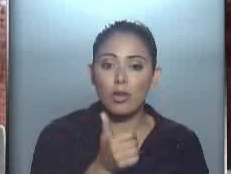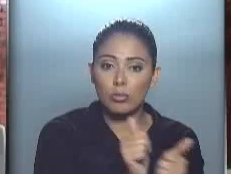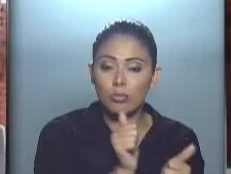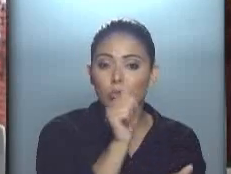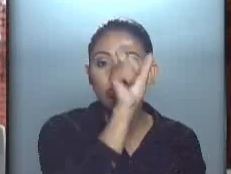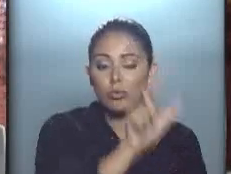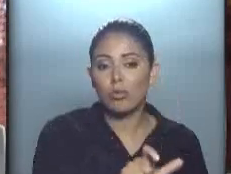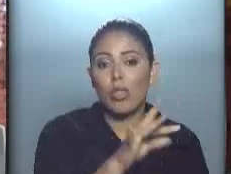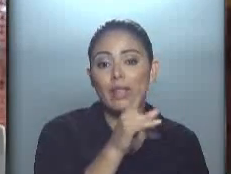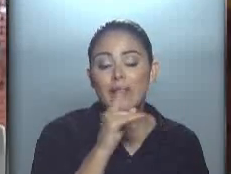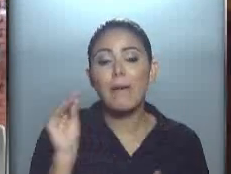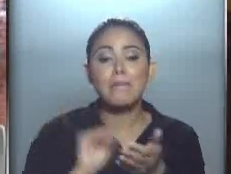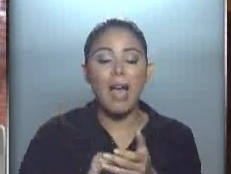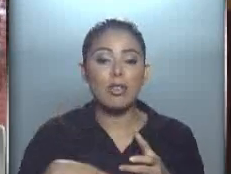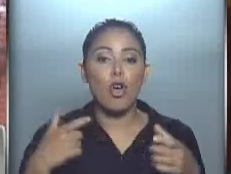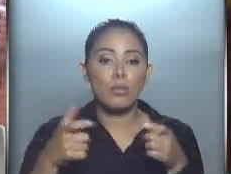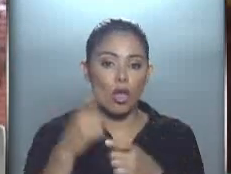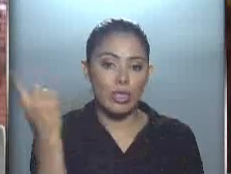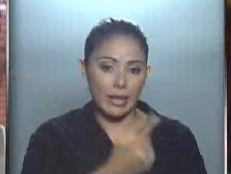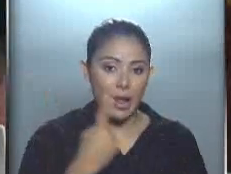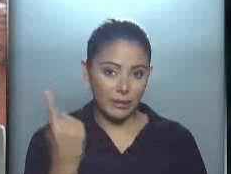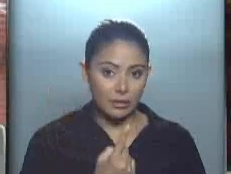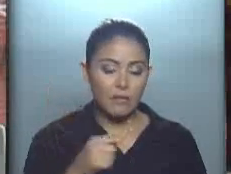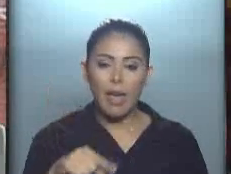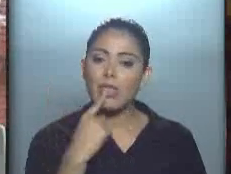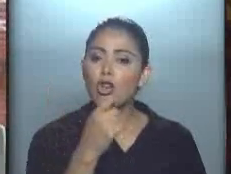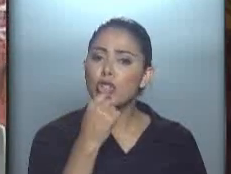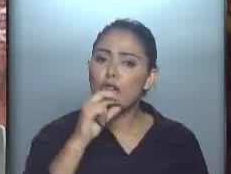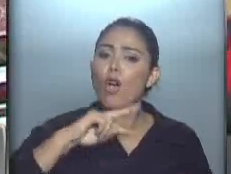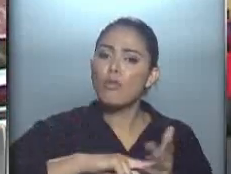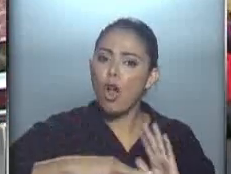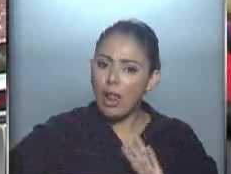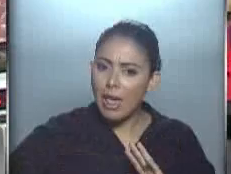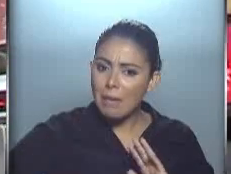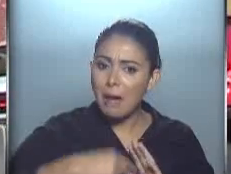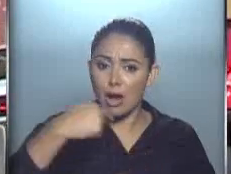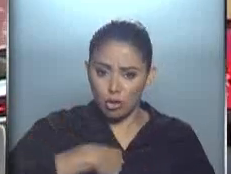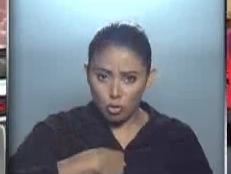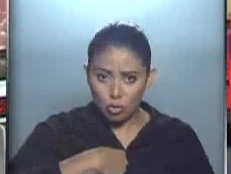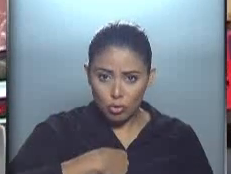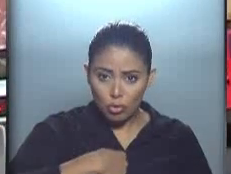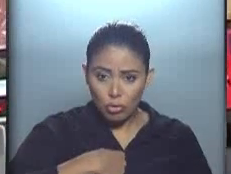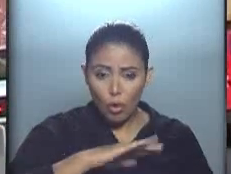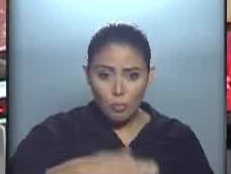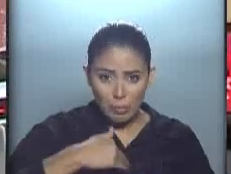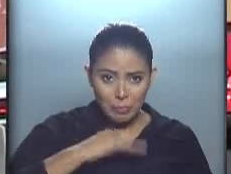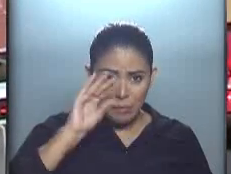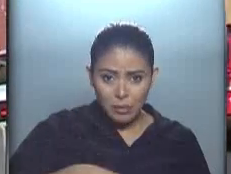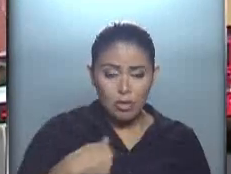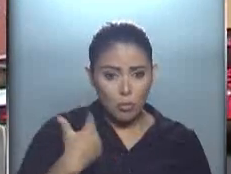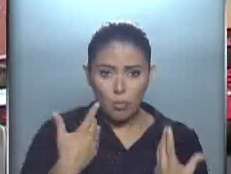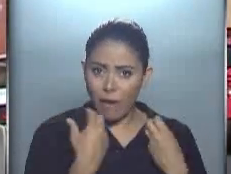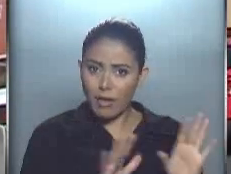sus acompañantes de comisión directiva, los del departamento de fútbol, dijo: si el problema realmente soy yo, estoy en condiciones de dar un paso al costado.